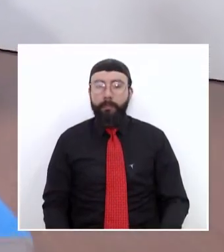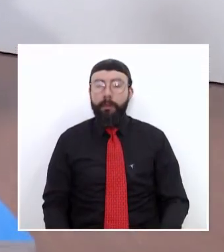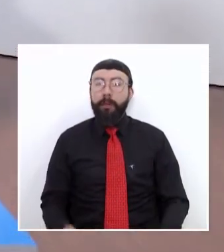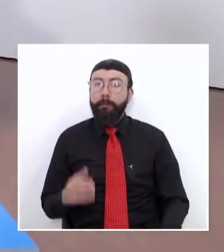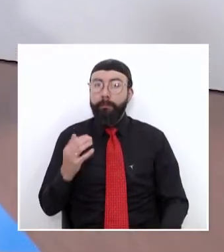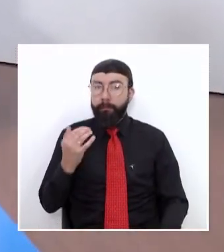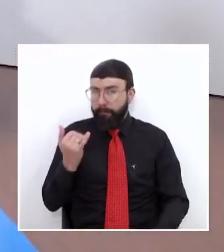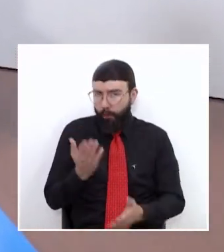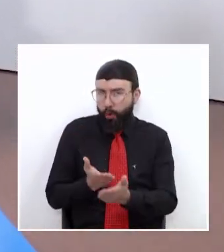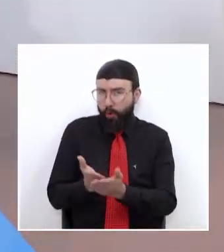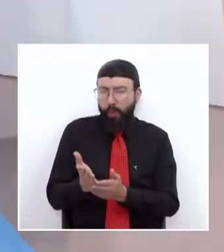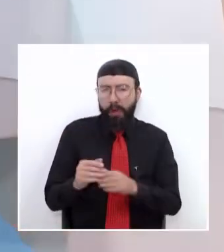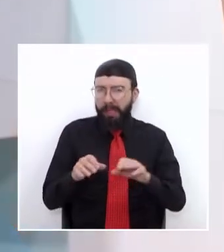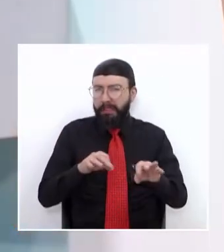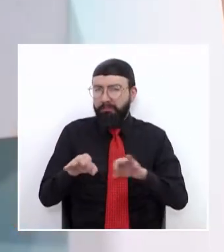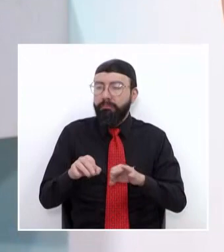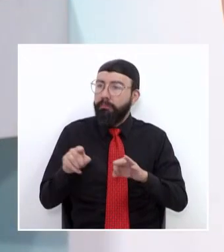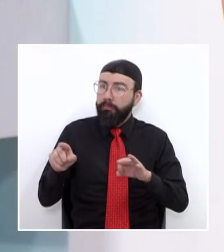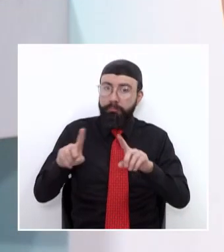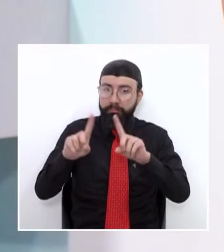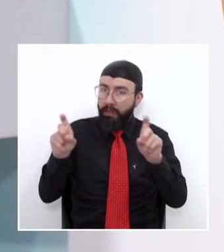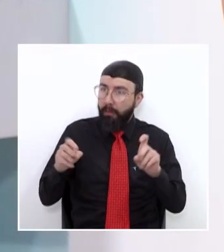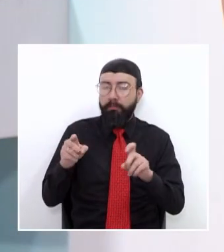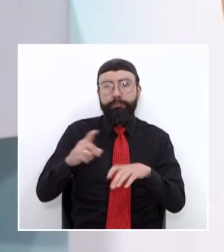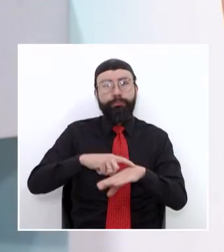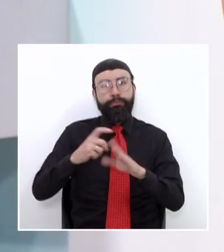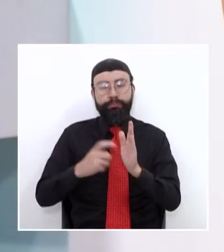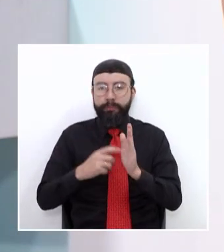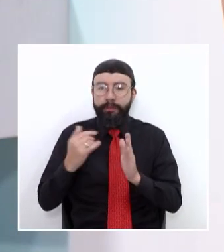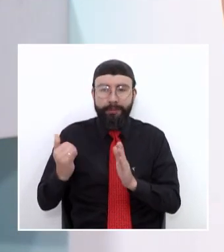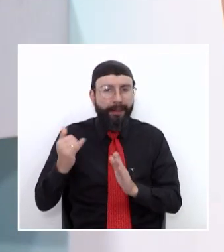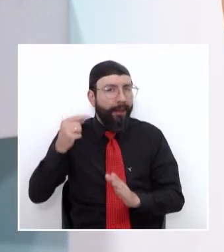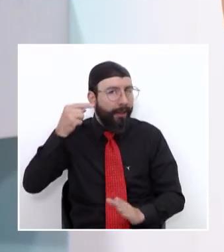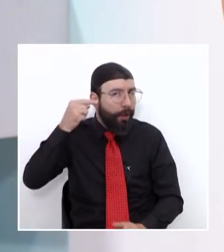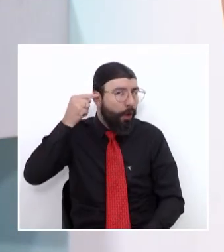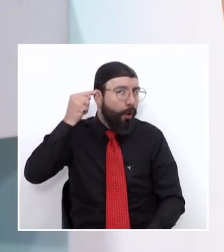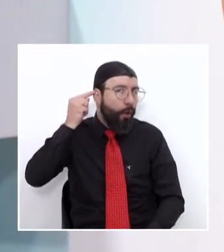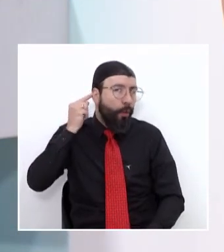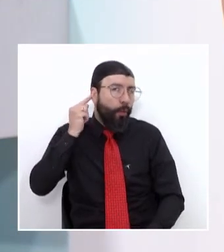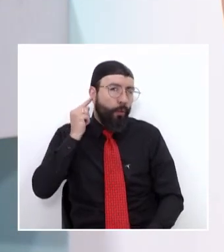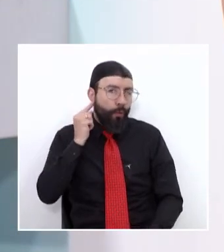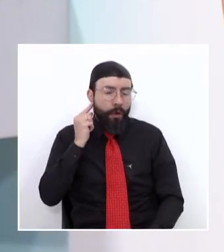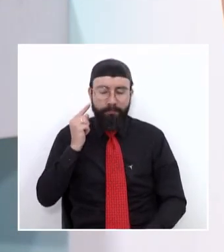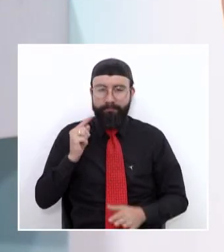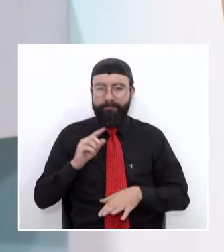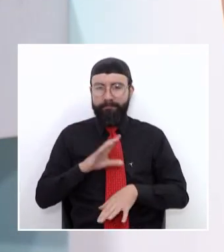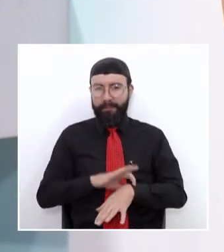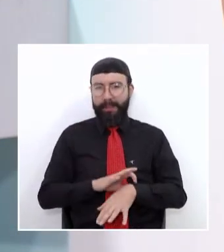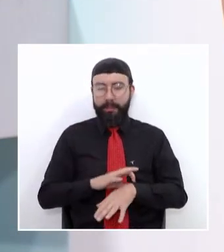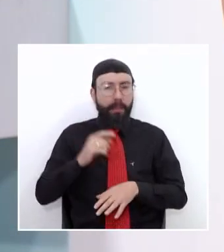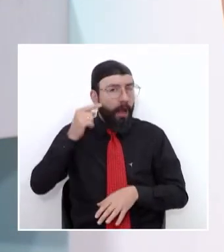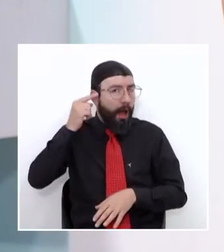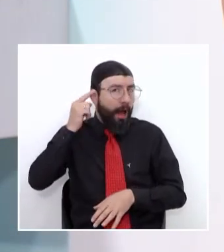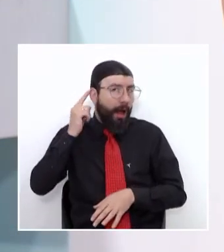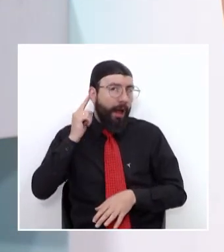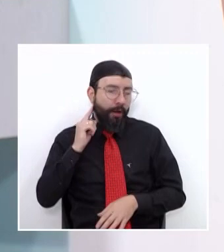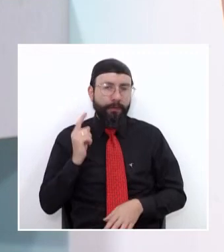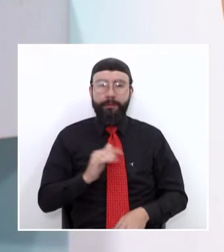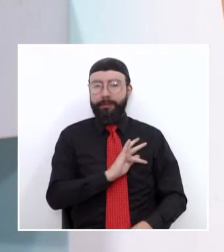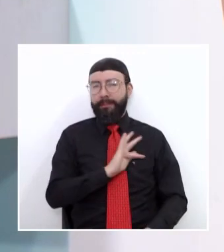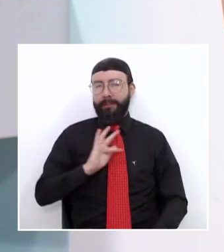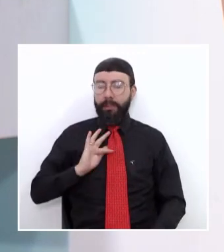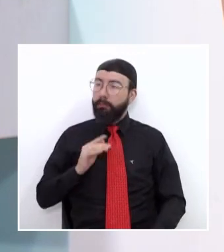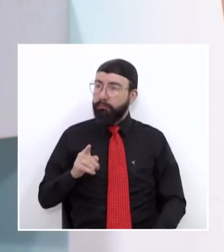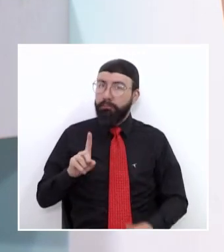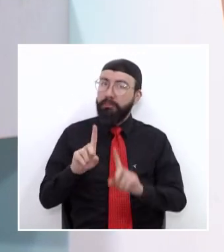a continuar explicando todo este concepto de la auriculomedicina y auriculoterapia porque tenemos casos